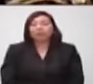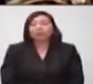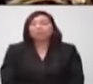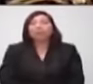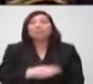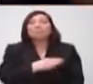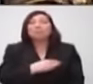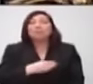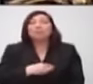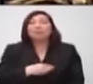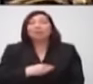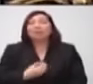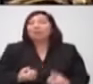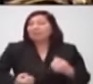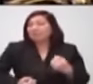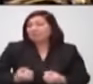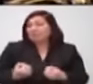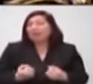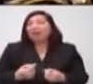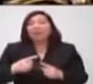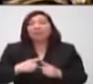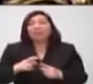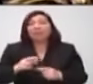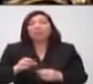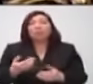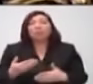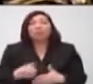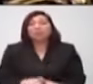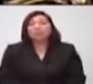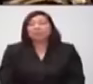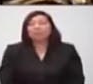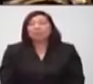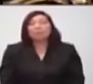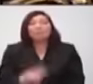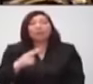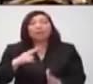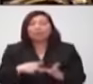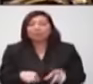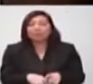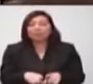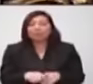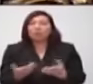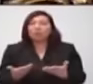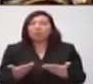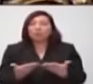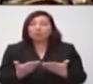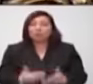con el Ministerio de Transportes para realizar los estudios de Chimpucoyo y para realizar también los estudios